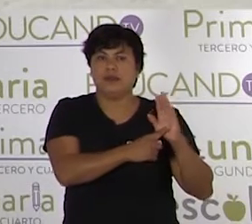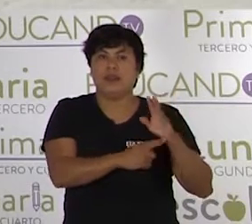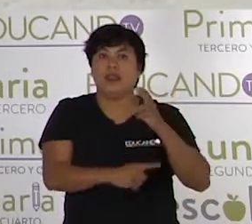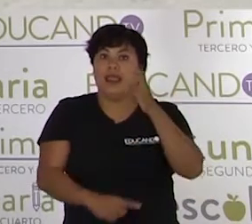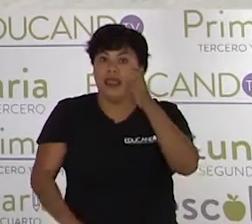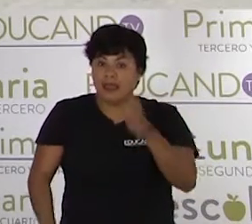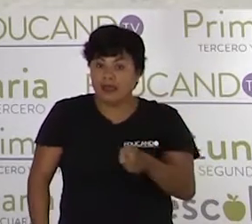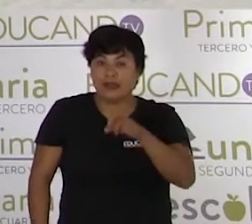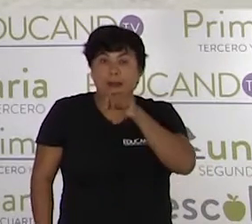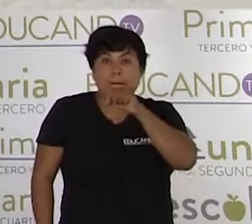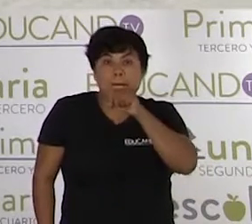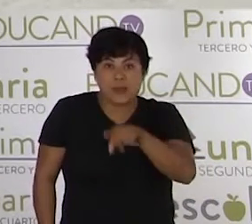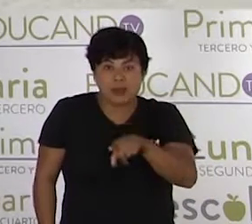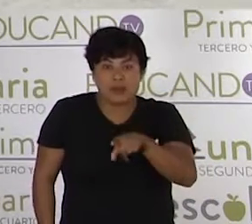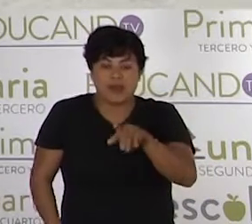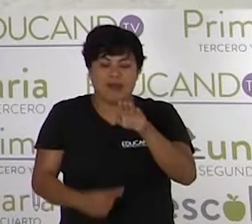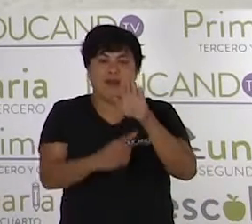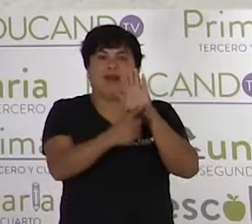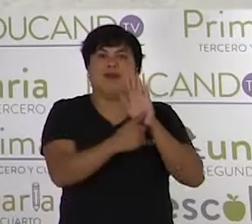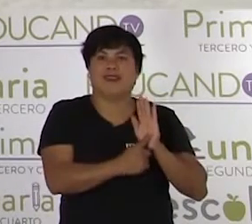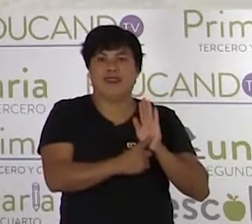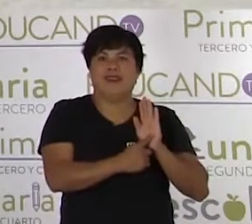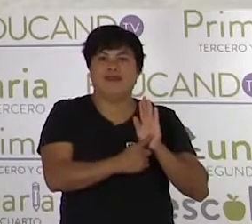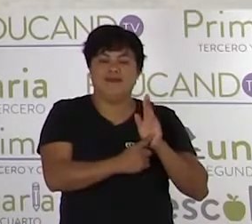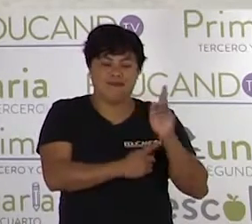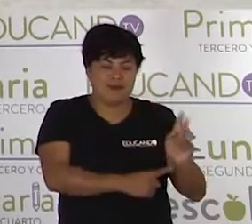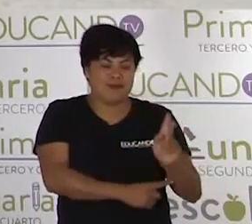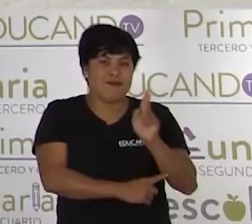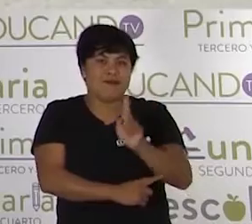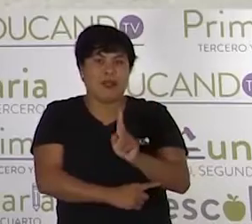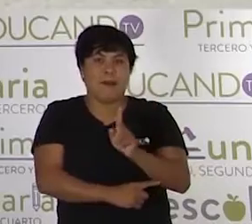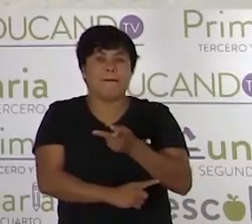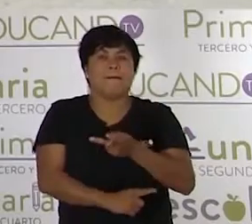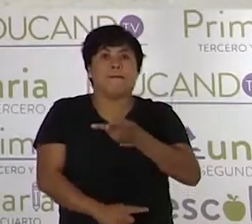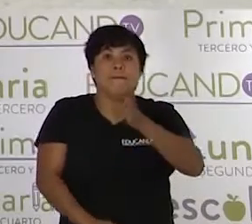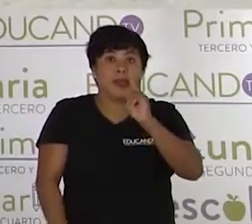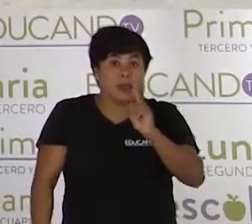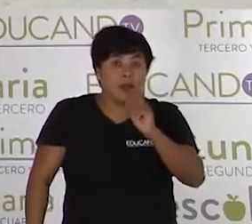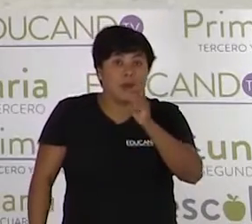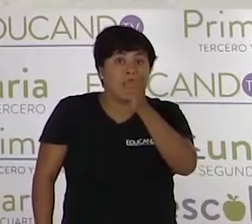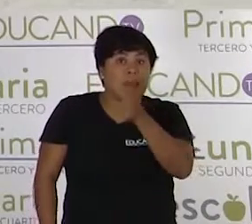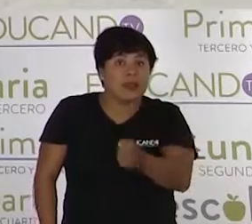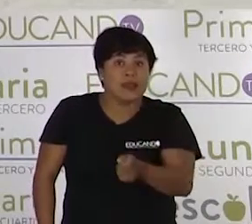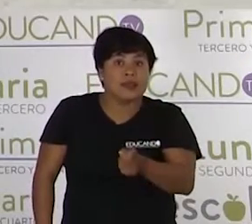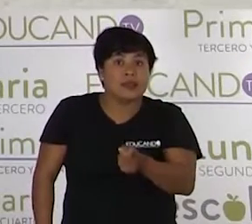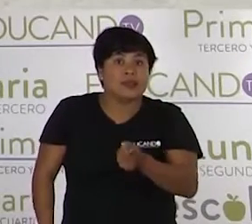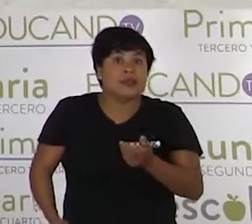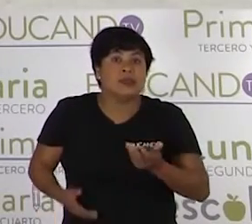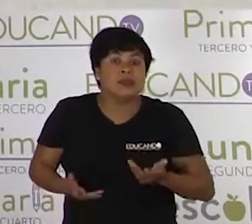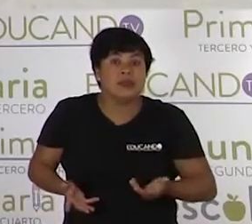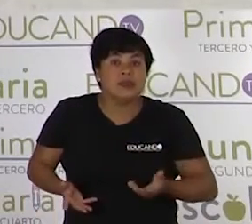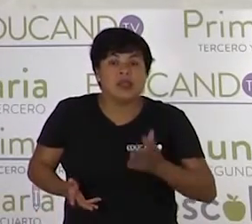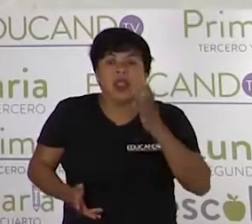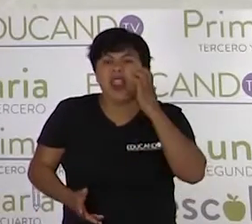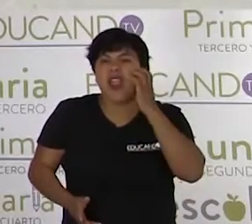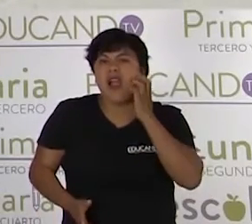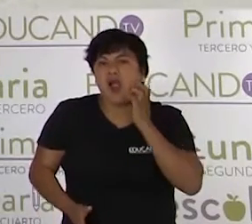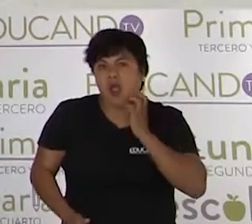Es la misma de la portada, pero es un